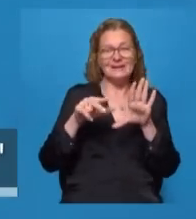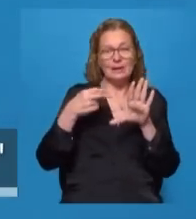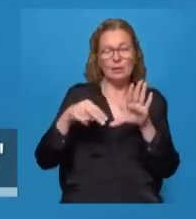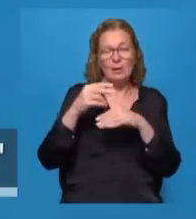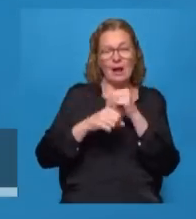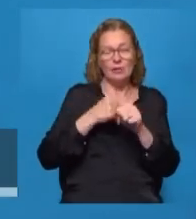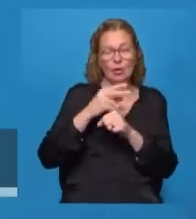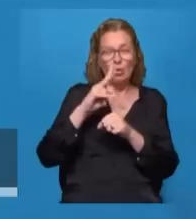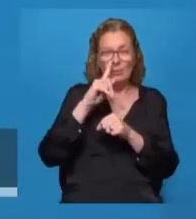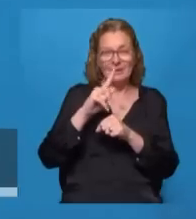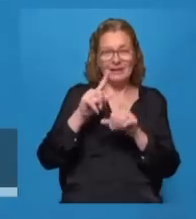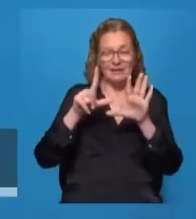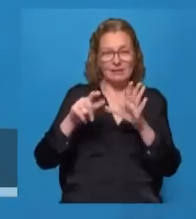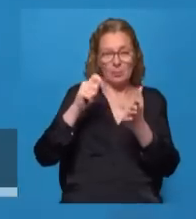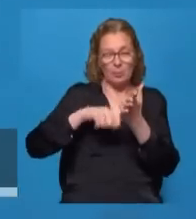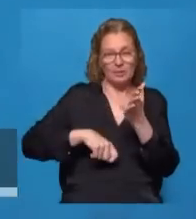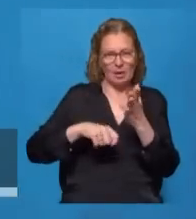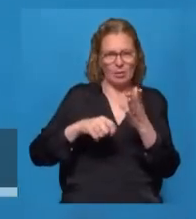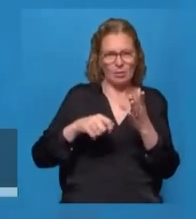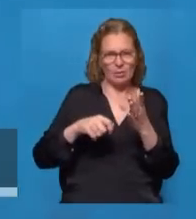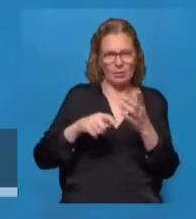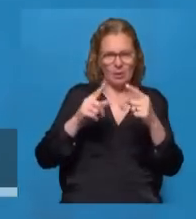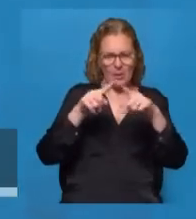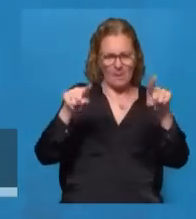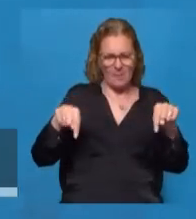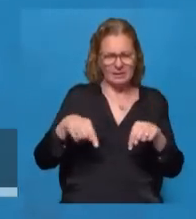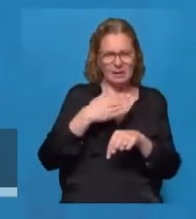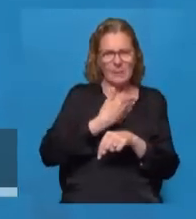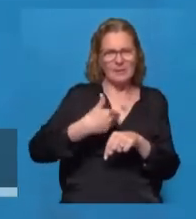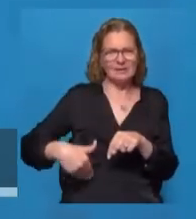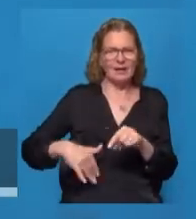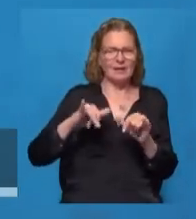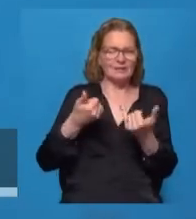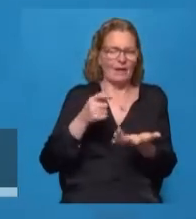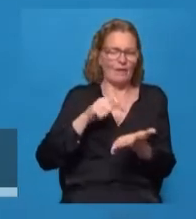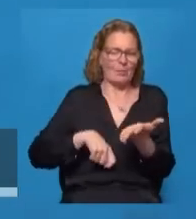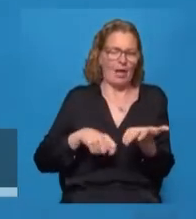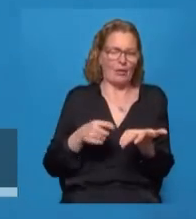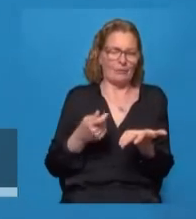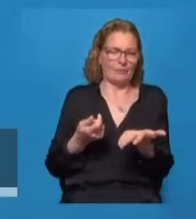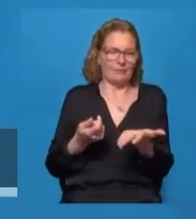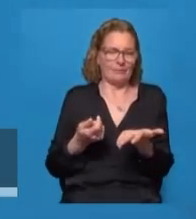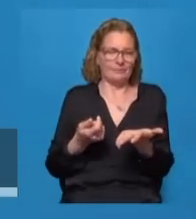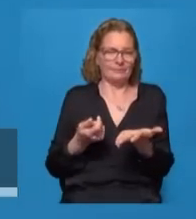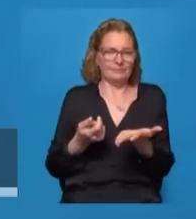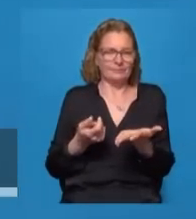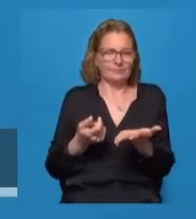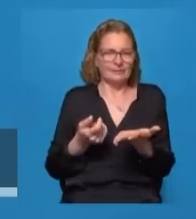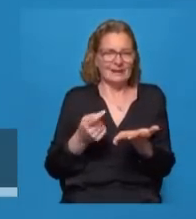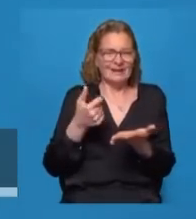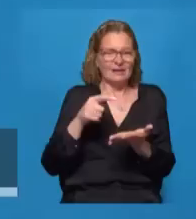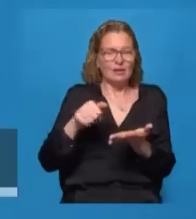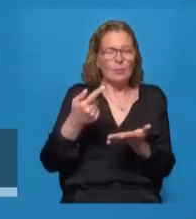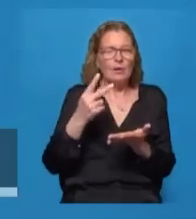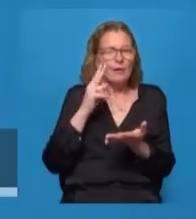2017 apareció firmado publicado en la página de presidencia pero ya estaba firmado y recién después